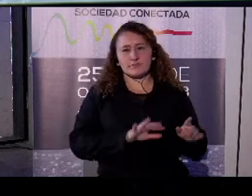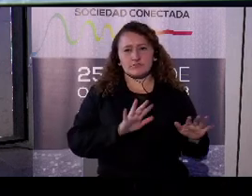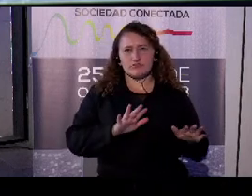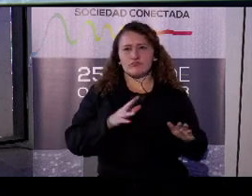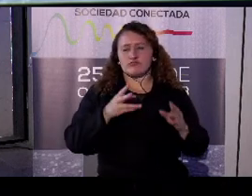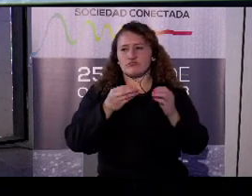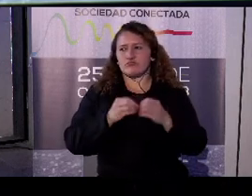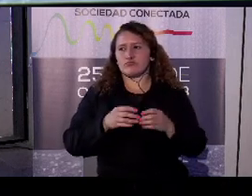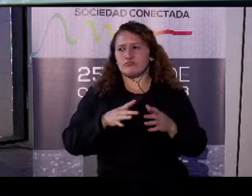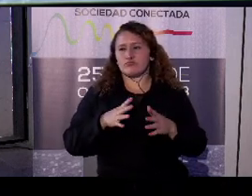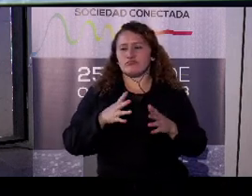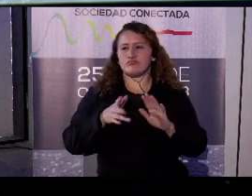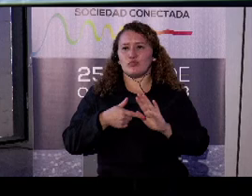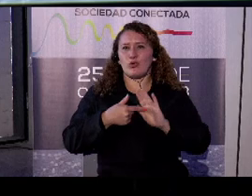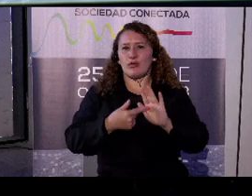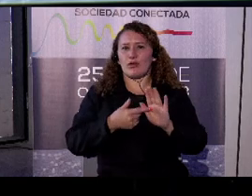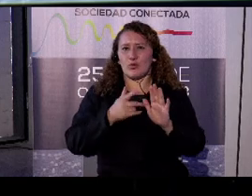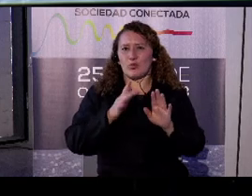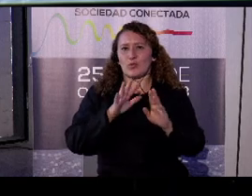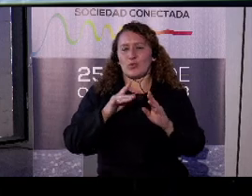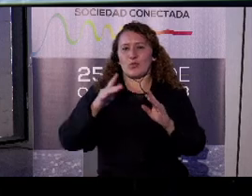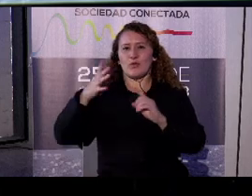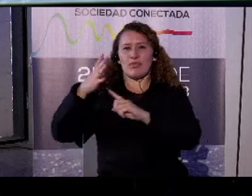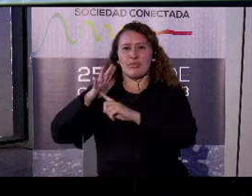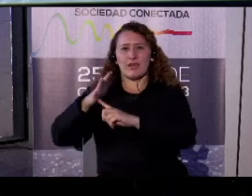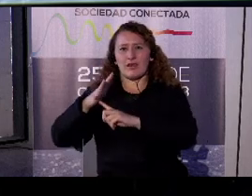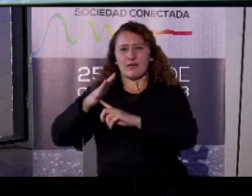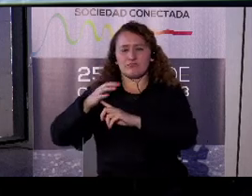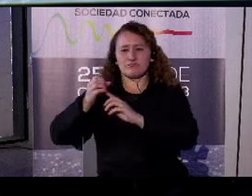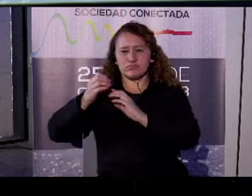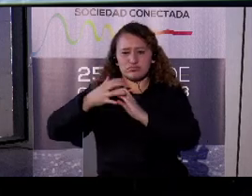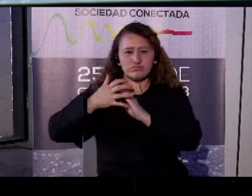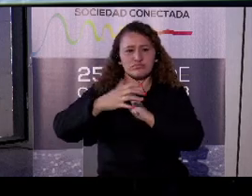patrones de antena y modelos de propagación